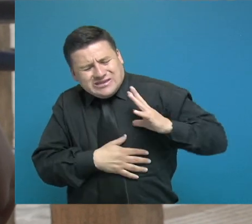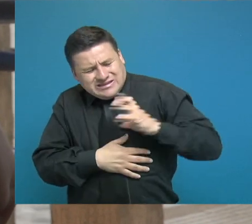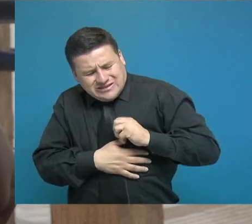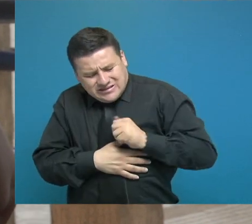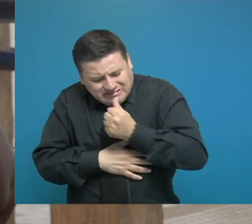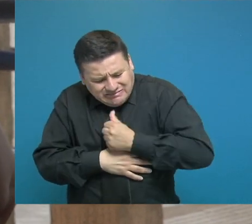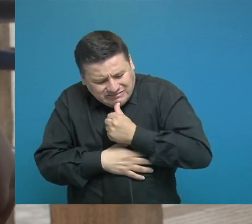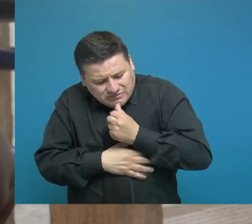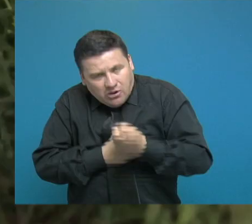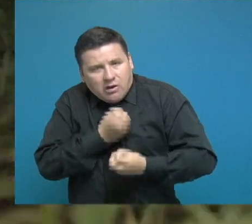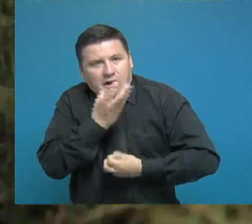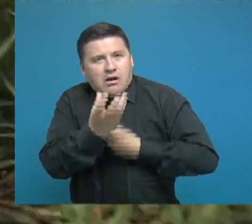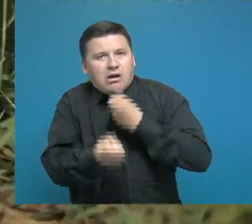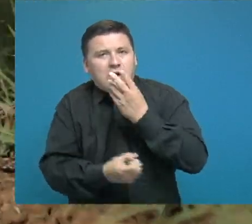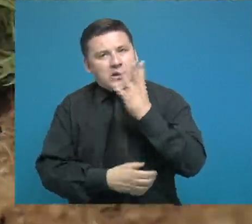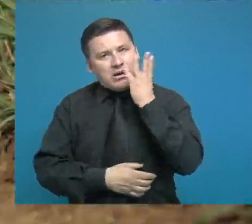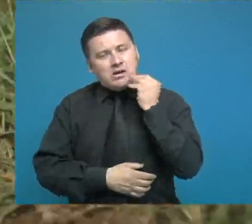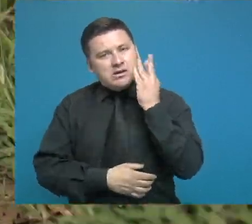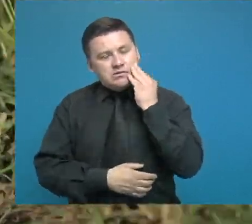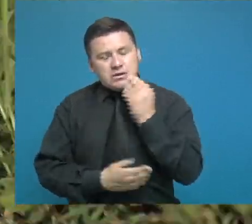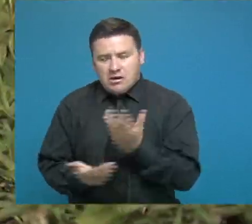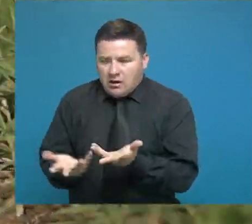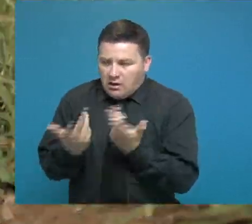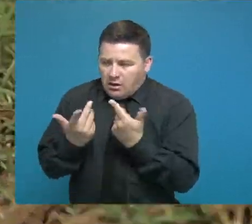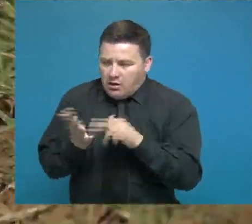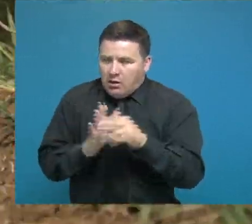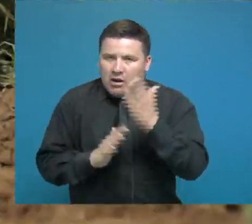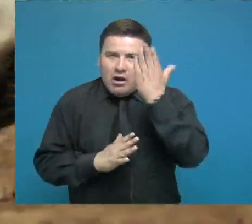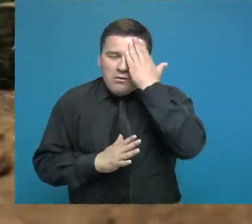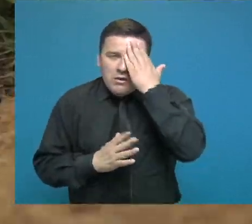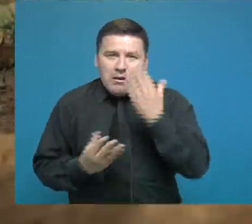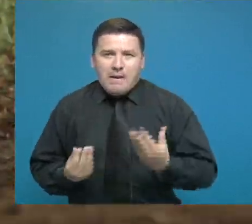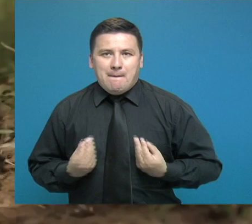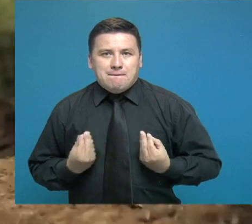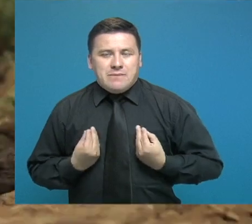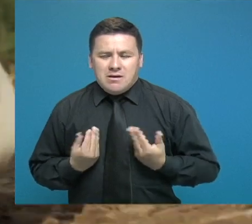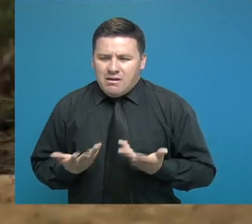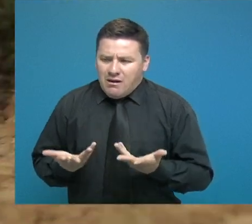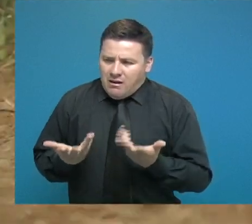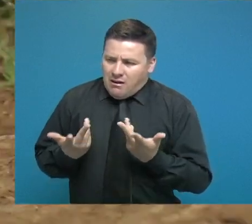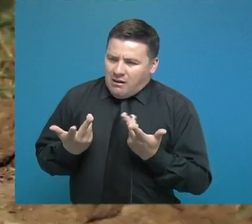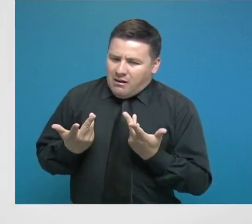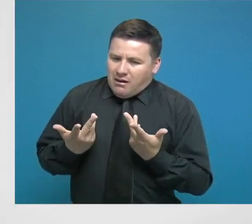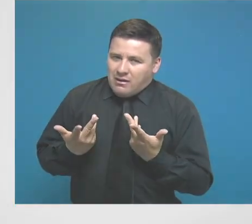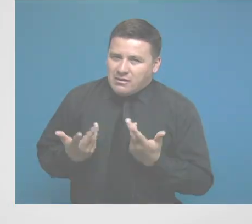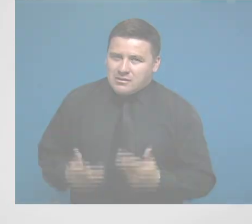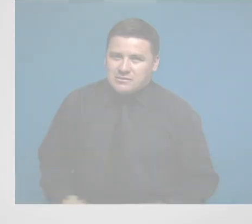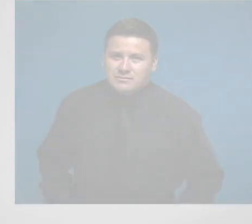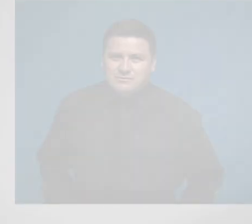riesgo que implica contarlas, buscan que sus experiencias sean parte de una memoria viva.